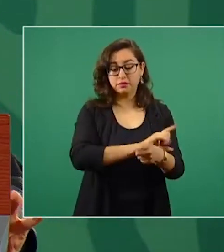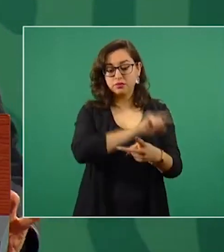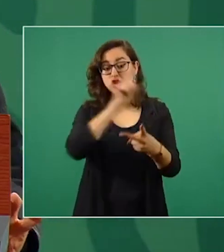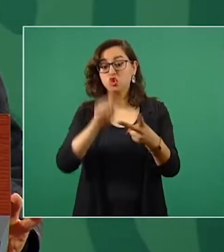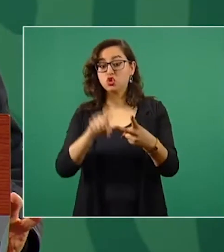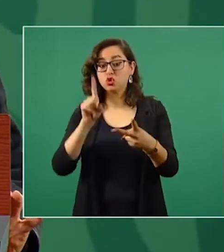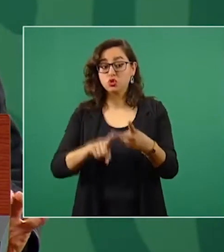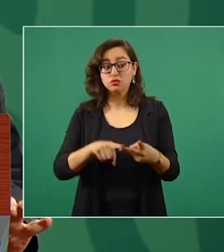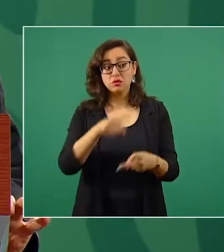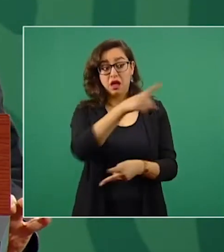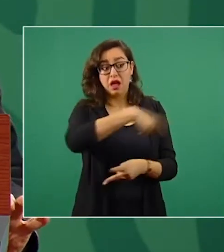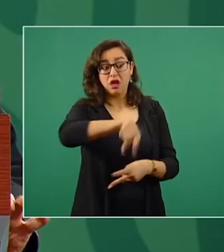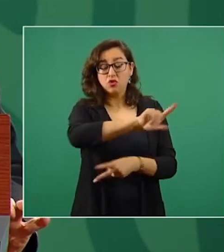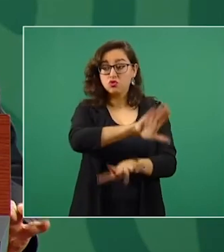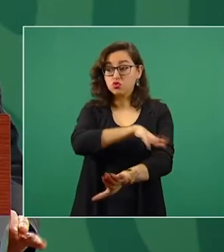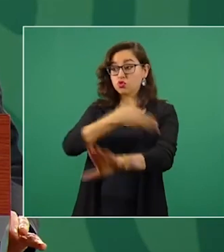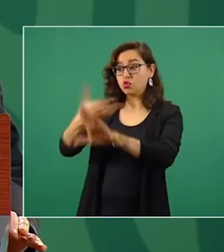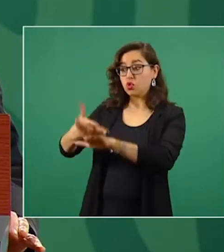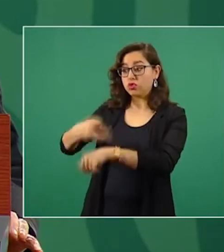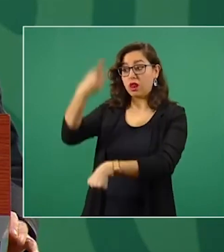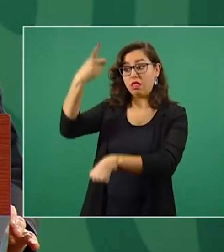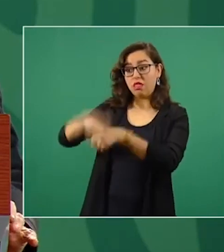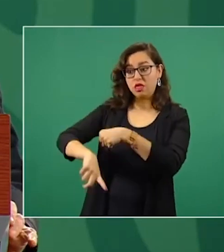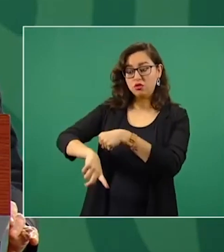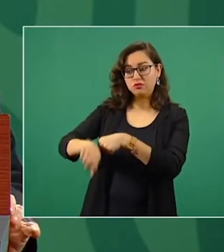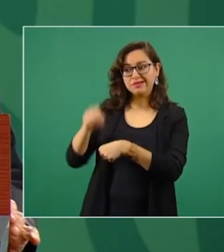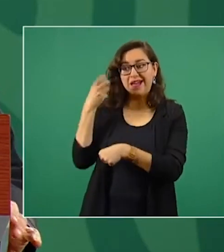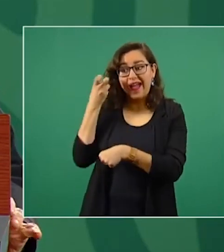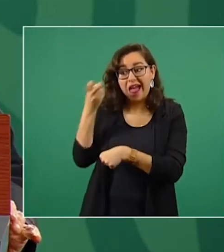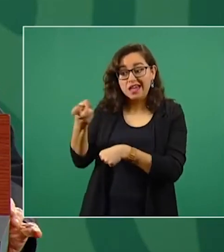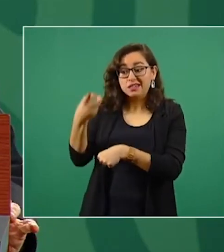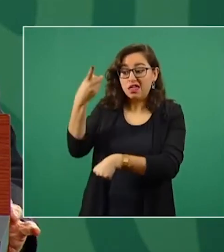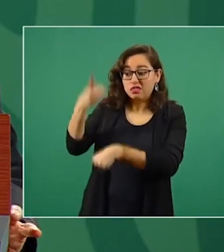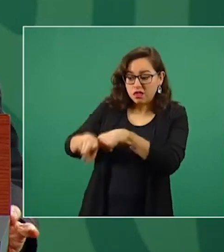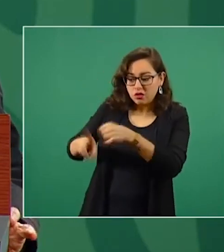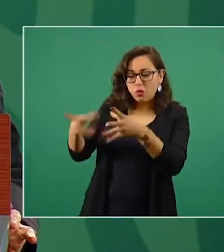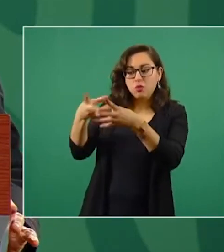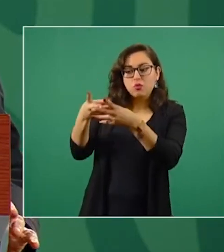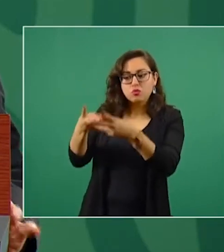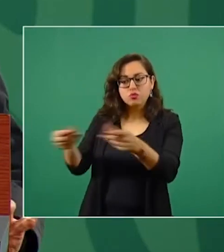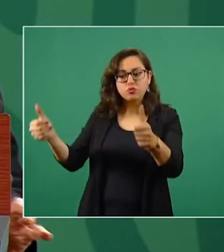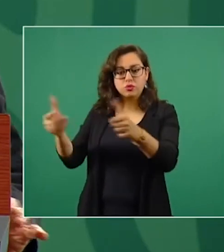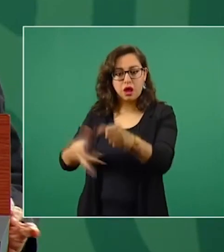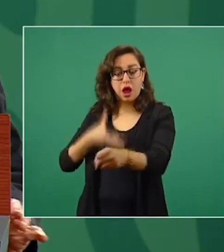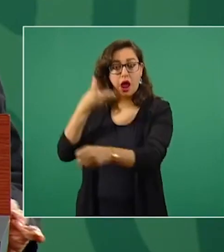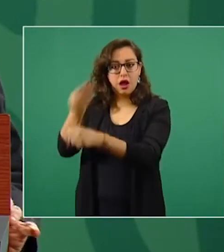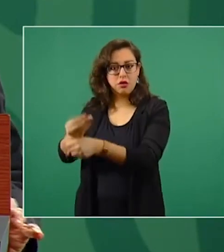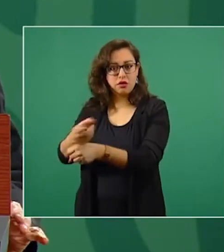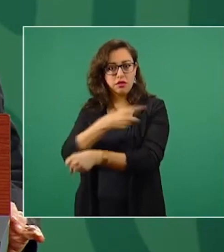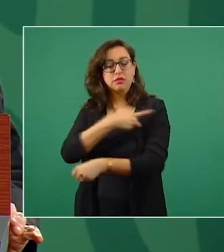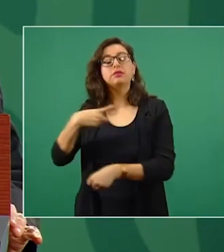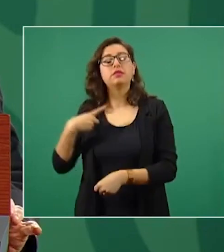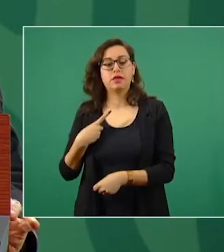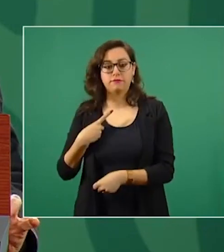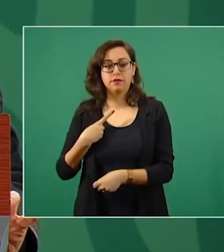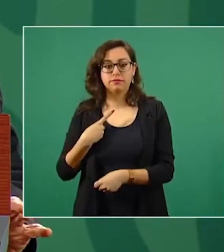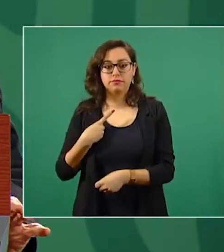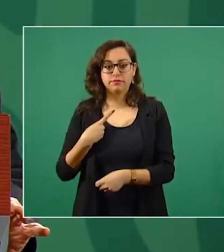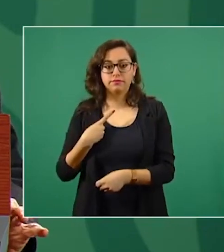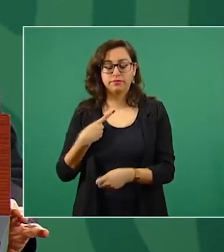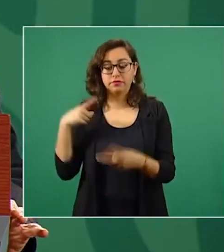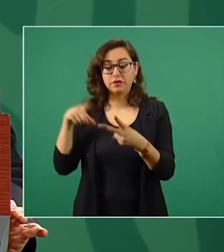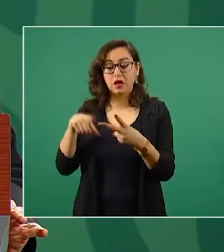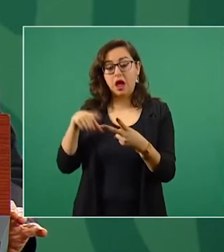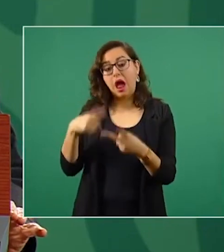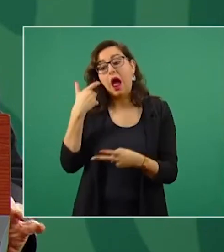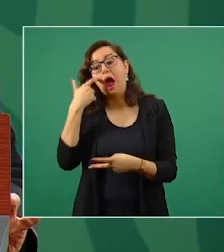del que toman conocimiento las comisiones unidas de gobernación y justicia estas comisiones tienen que aprobar si el asunto se turnó o